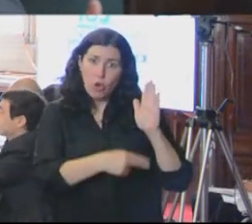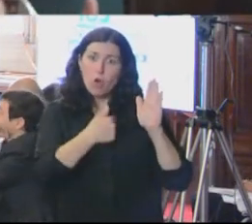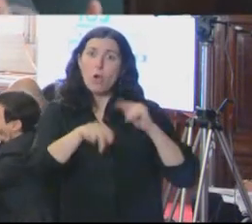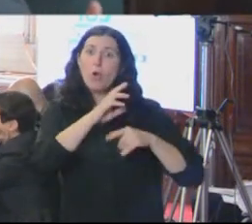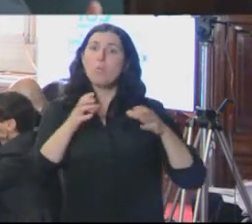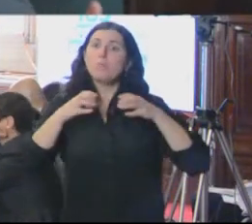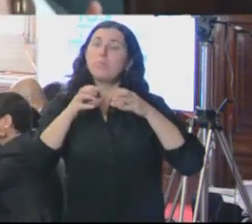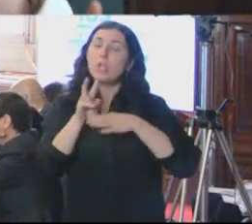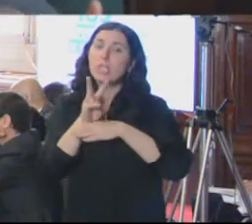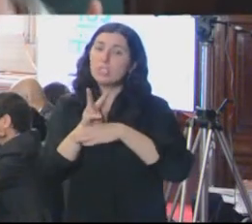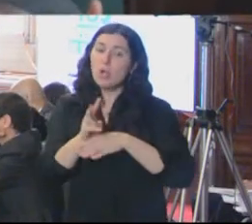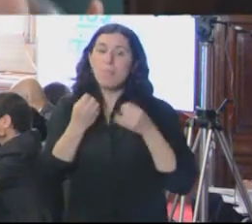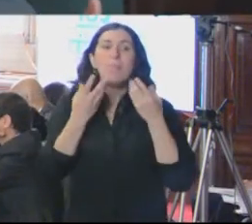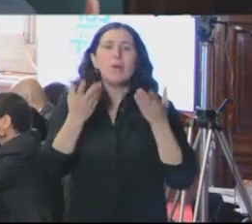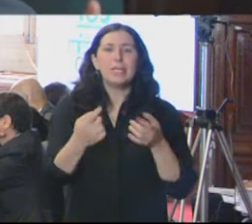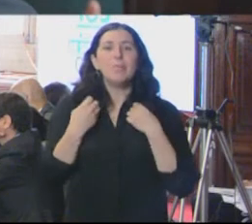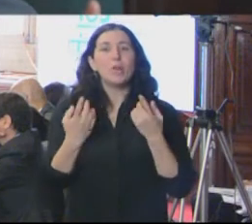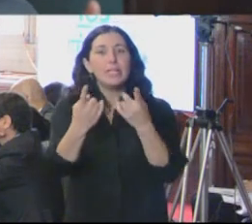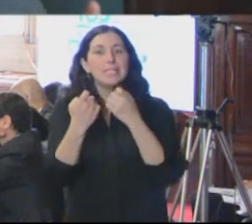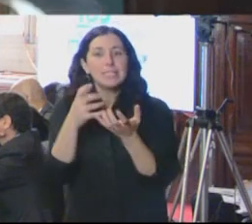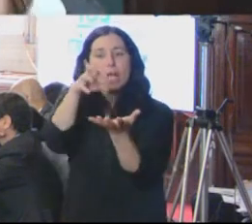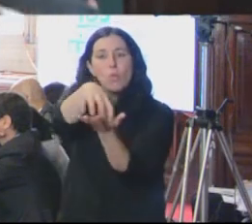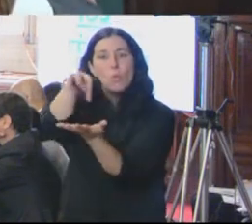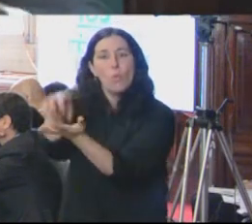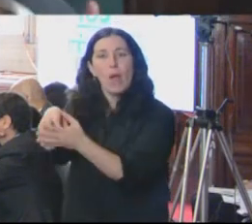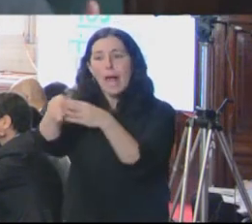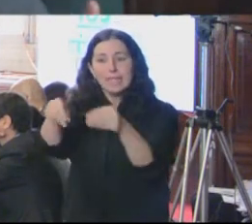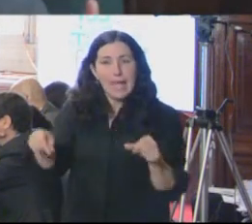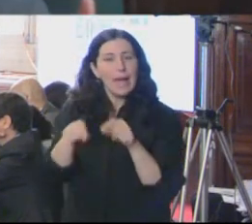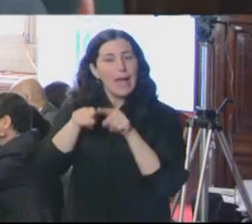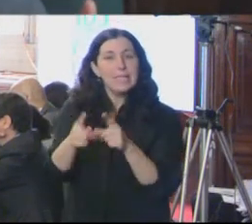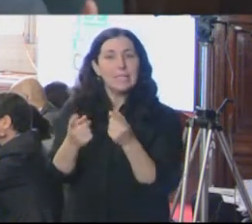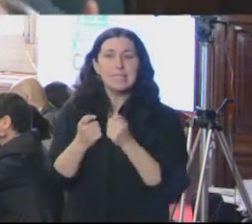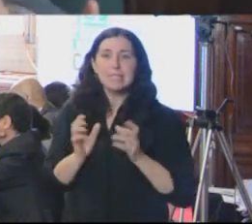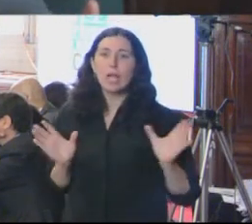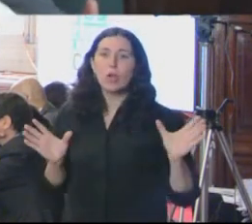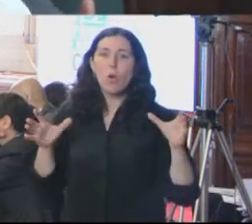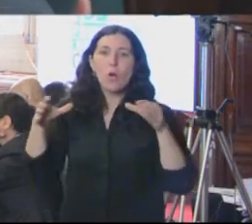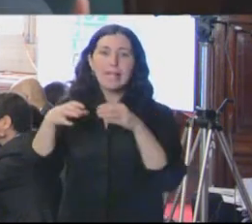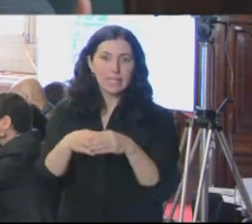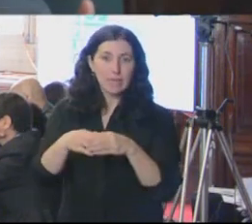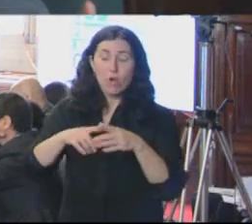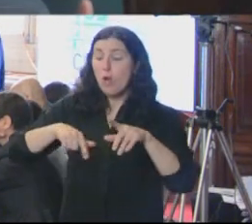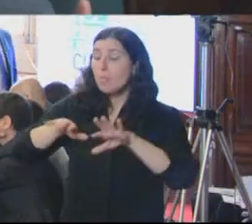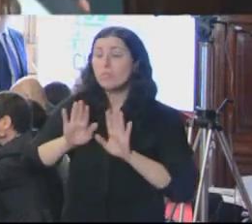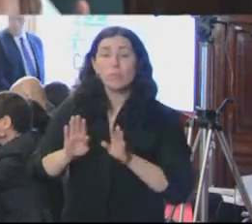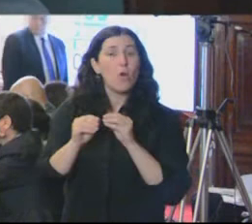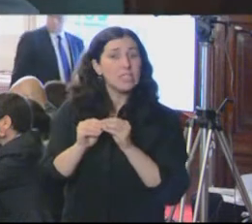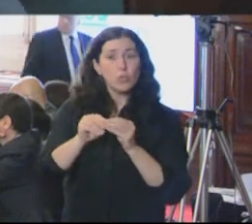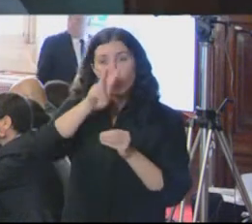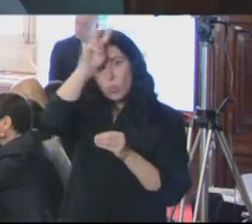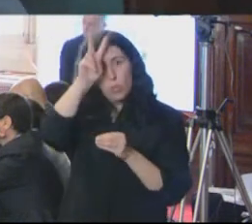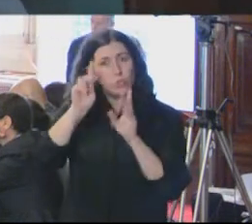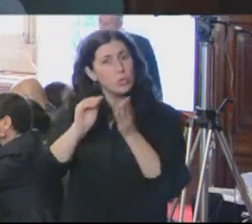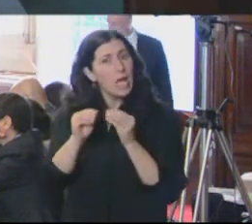colectiva responden a unas necesidades territoriales y responden a unas condiciones territoriales, no solamente en el tema indígena y no solamente en el